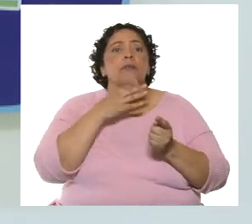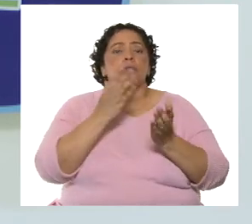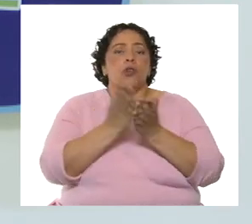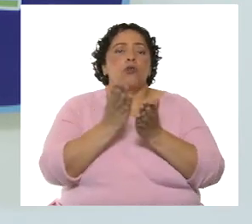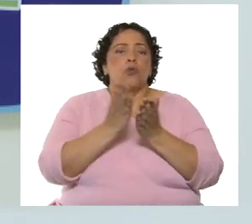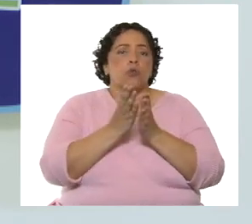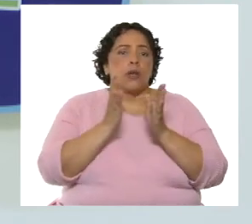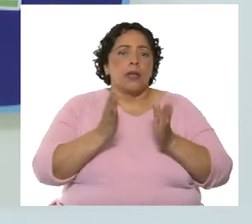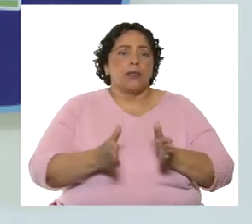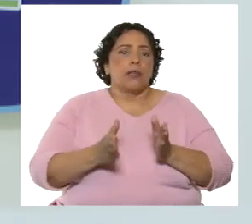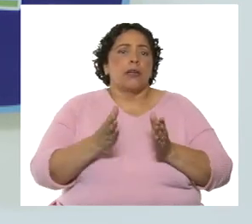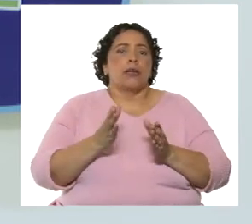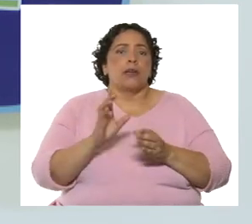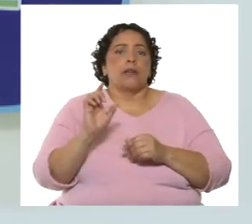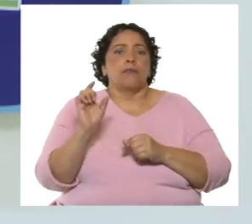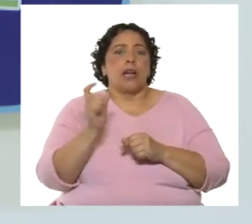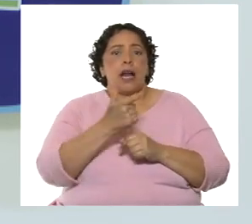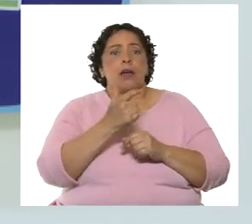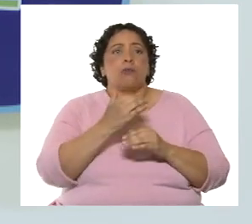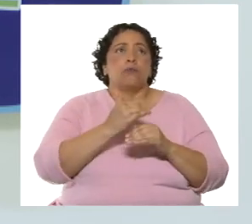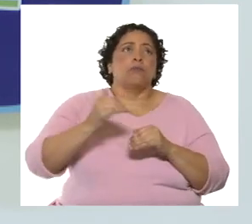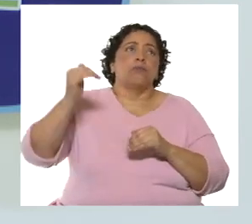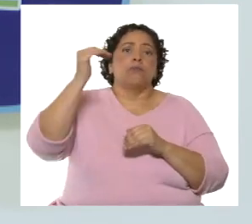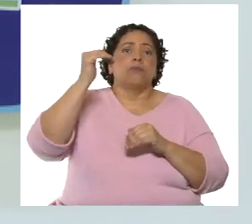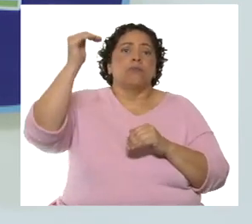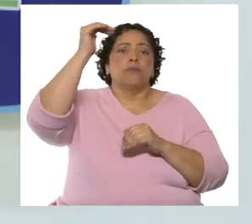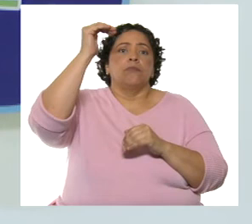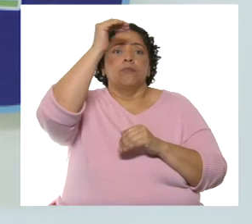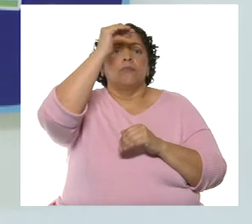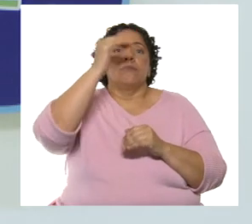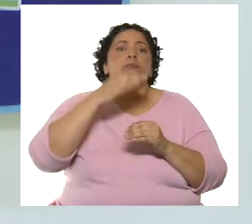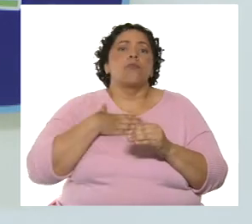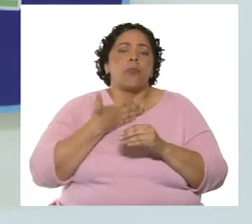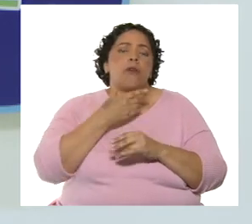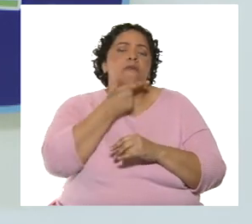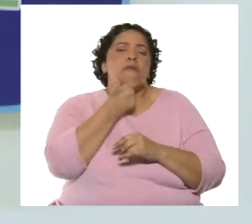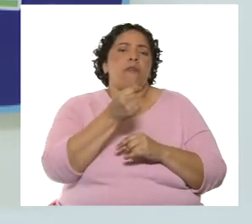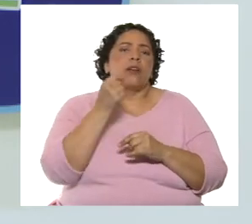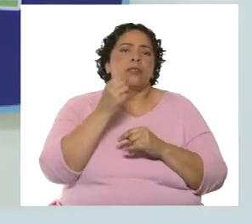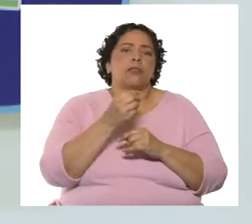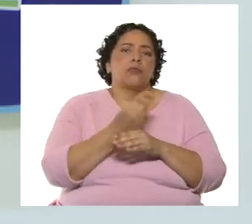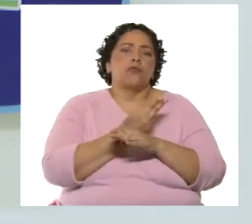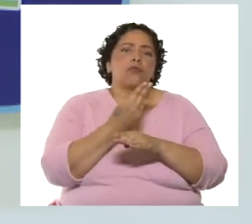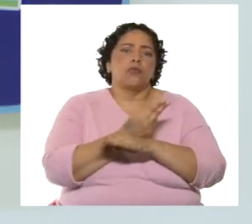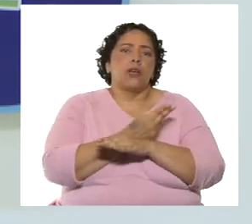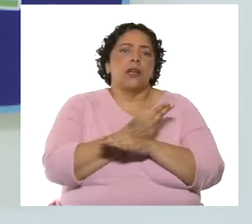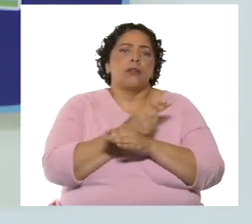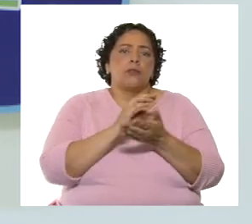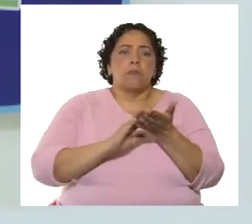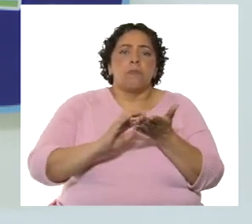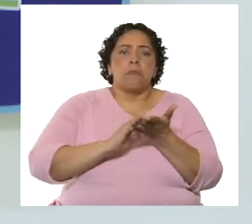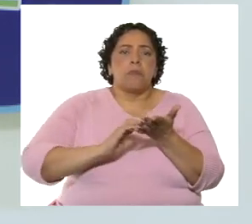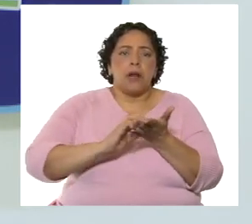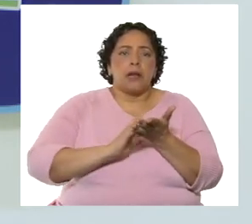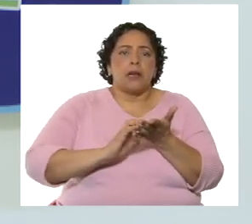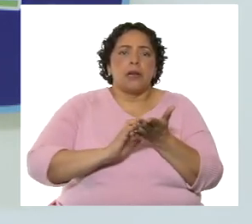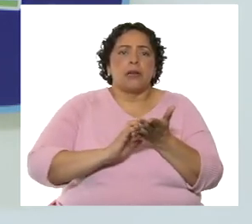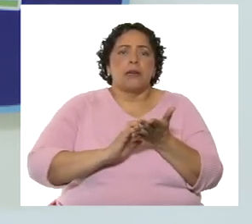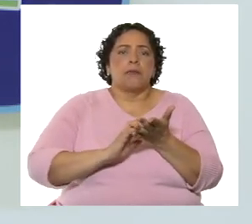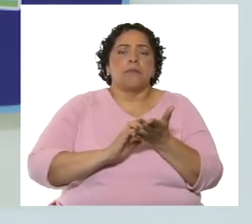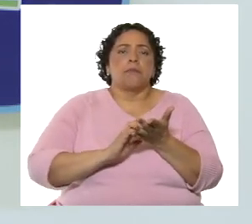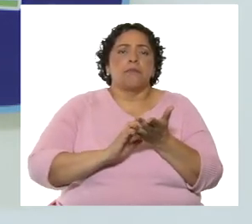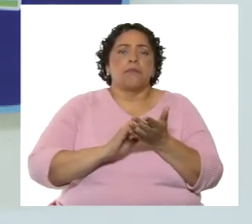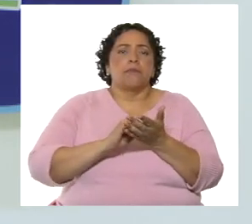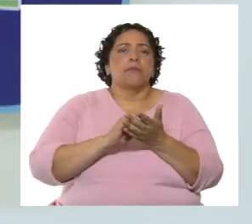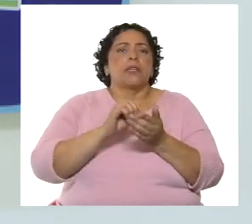que se encuentran en grados más elevados, pueden fácilmente realizar, utilizando el código Braille,